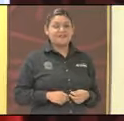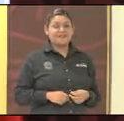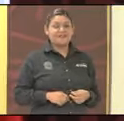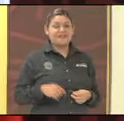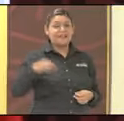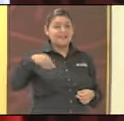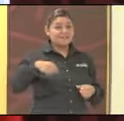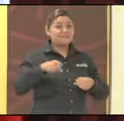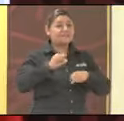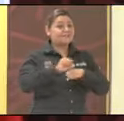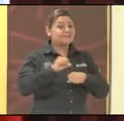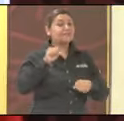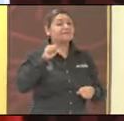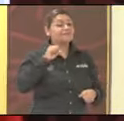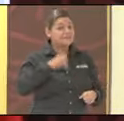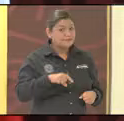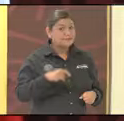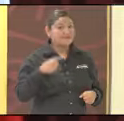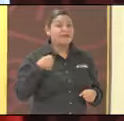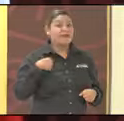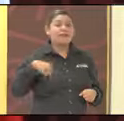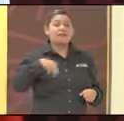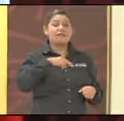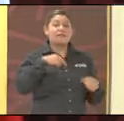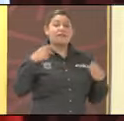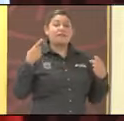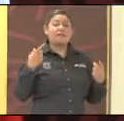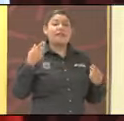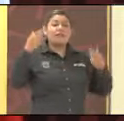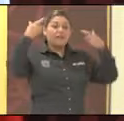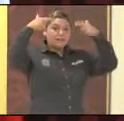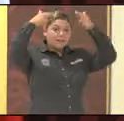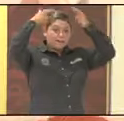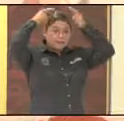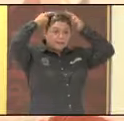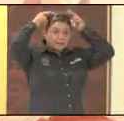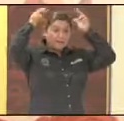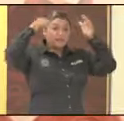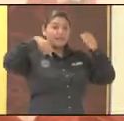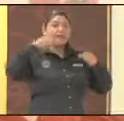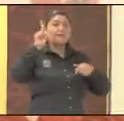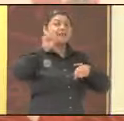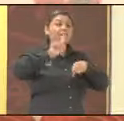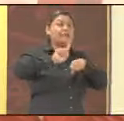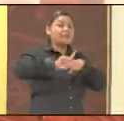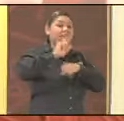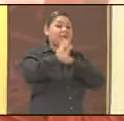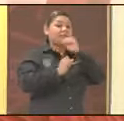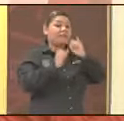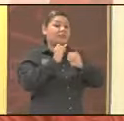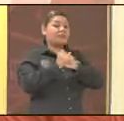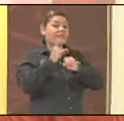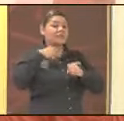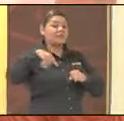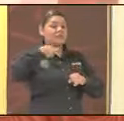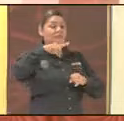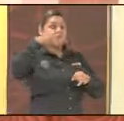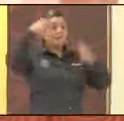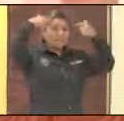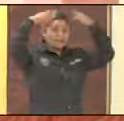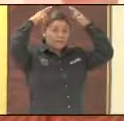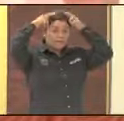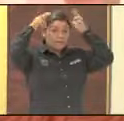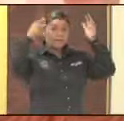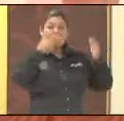Esta semana también homenajeamos a nuestro personal de enfermería en el marco del Día Internacional de las Enfermeras y